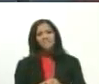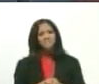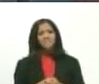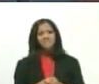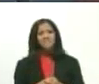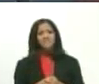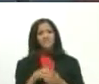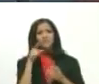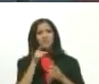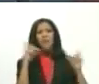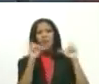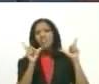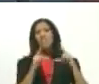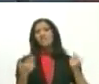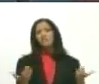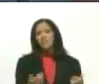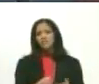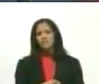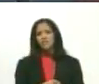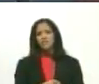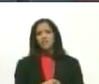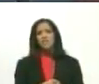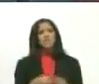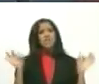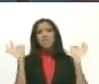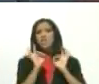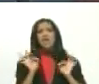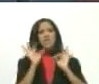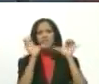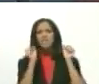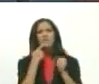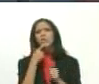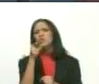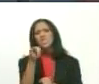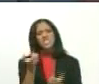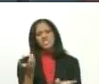vas a poner a hacer televisión, nadie va a entender lo que dices.